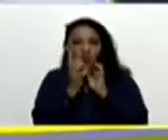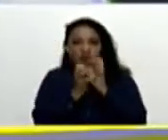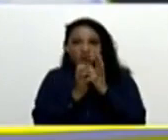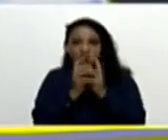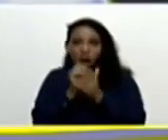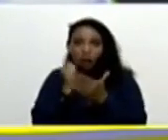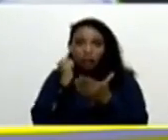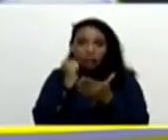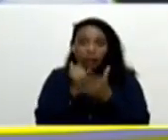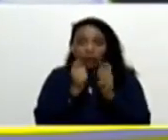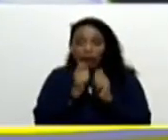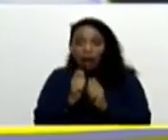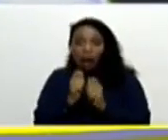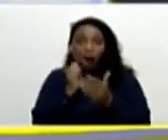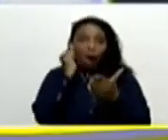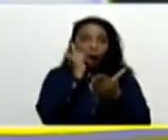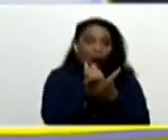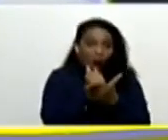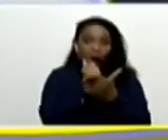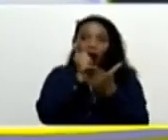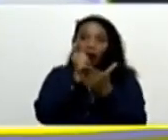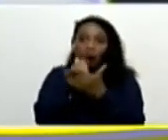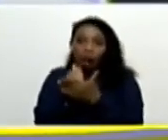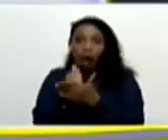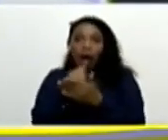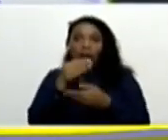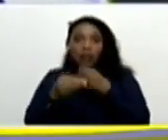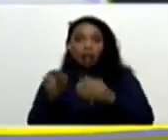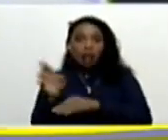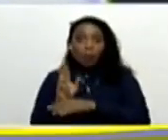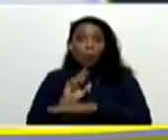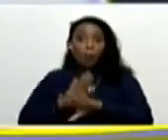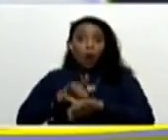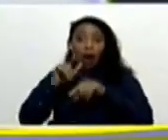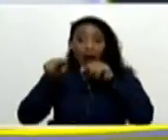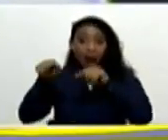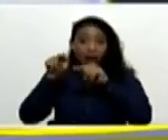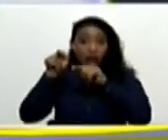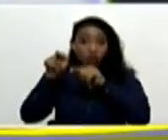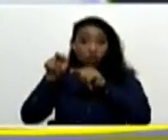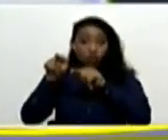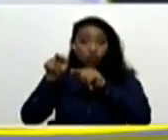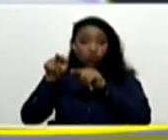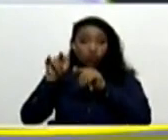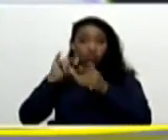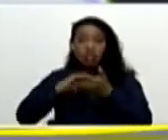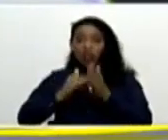para tratar de destruir, asesinar, porque para ellos